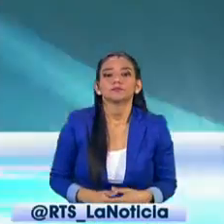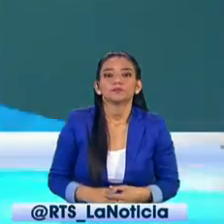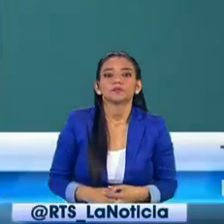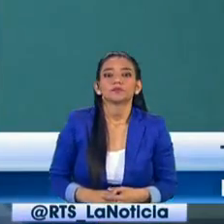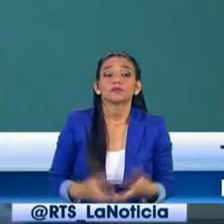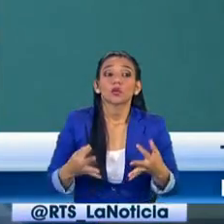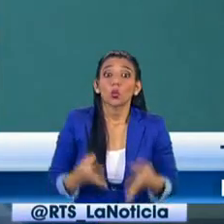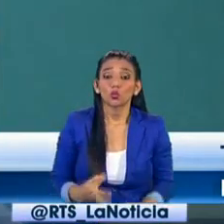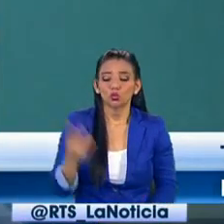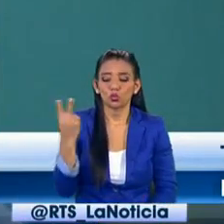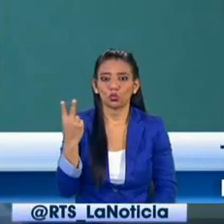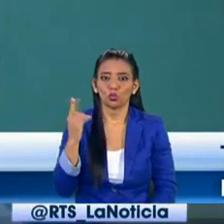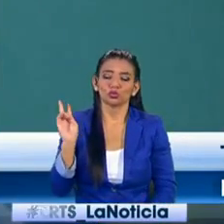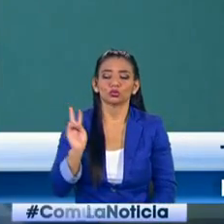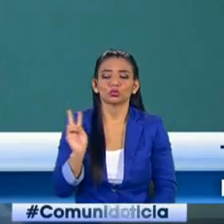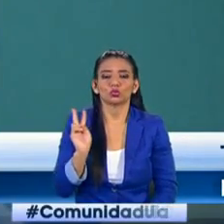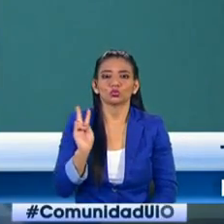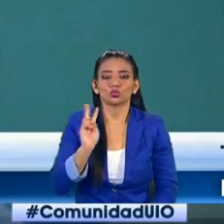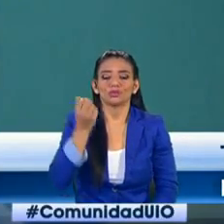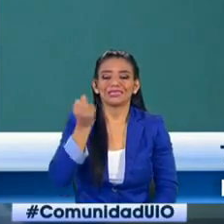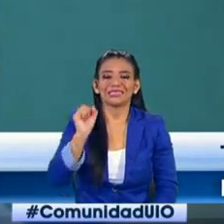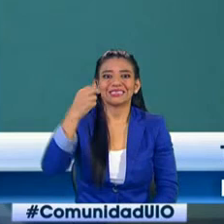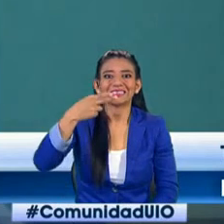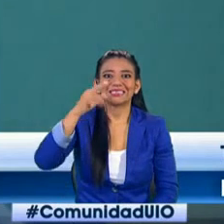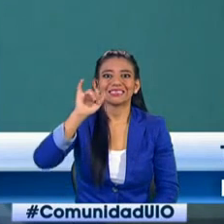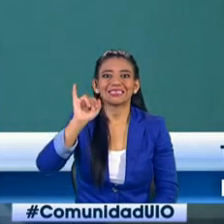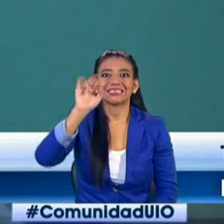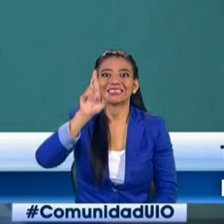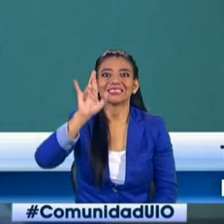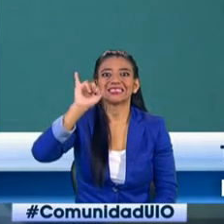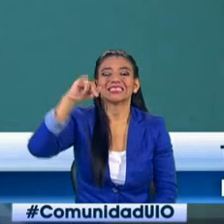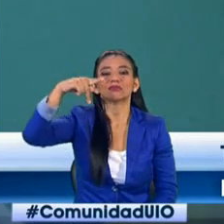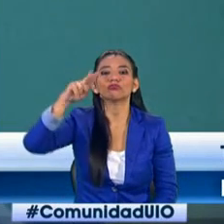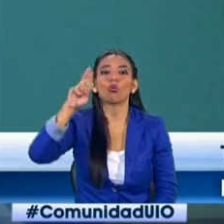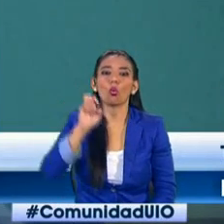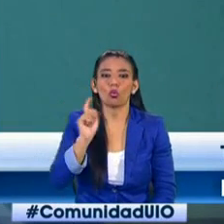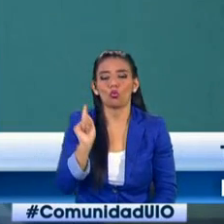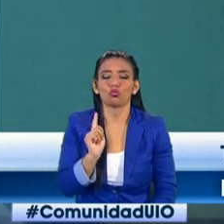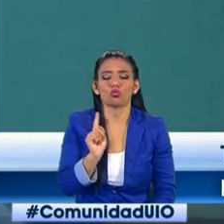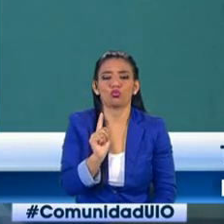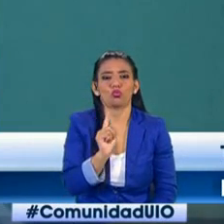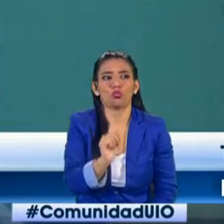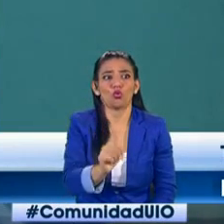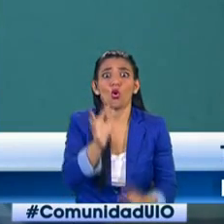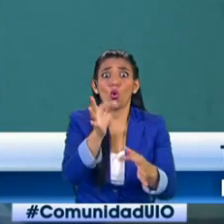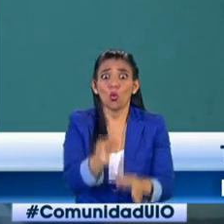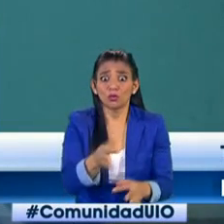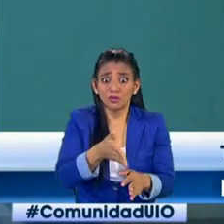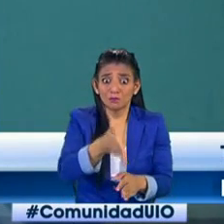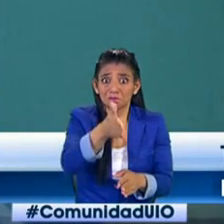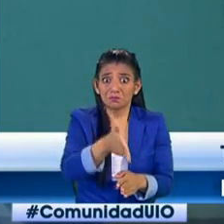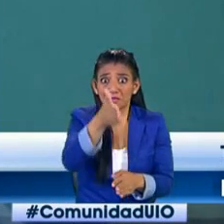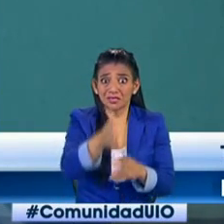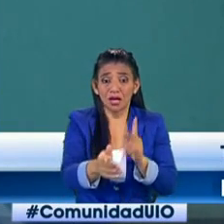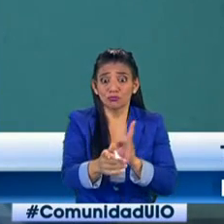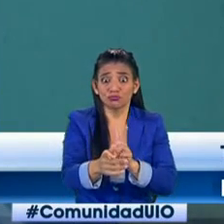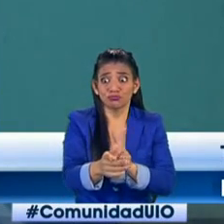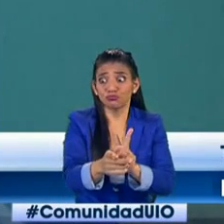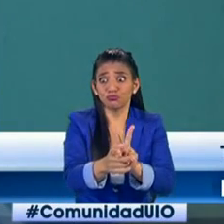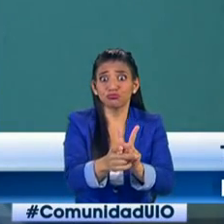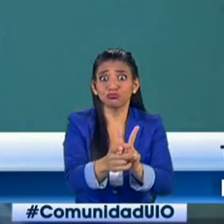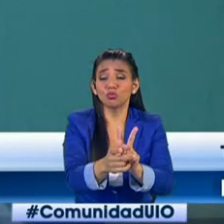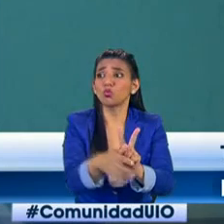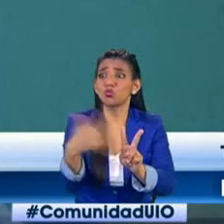trasbordo de Xiripuno hacia la comunidad de Bameno. Nos atacan en el medio camino, en el medio río, digamos,